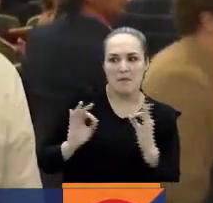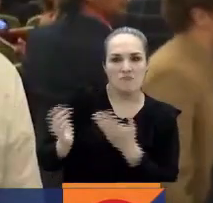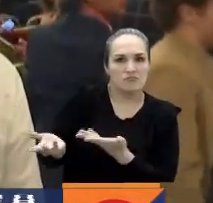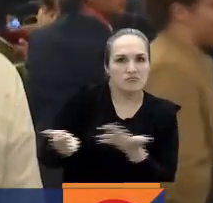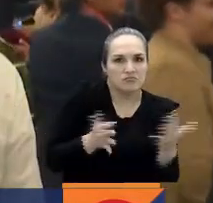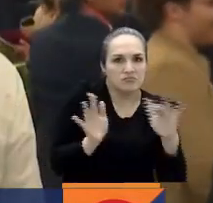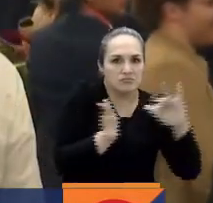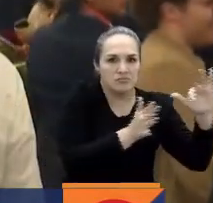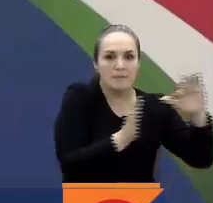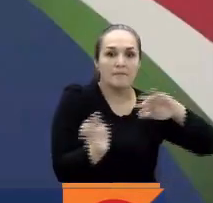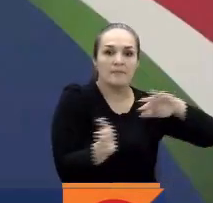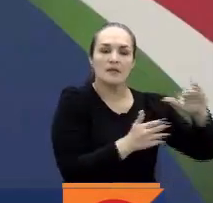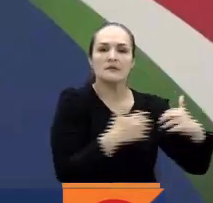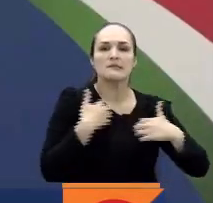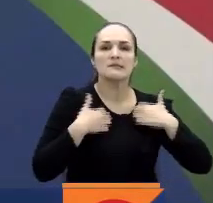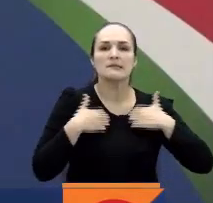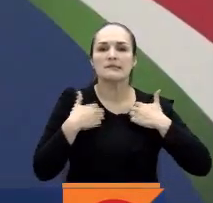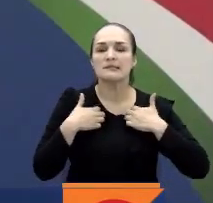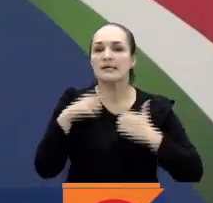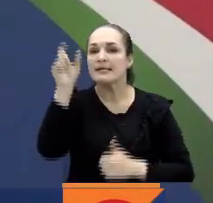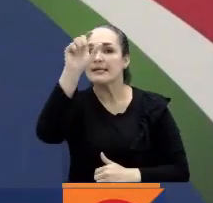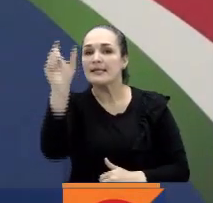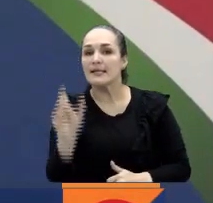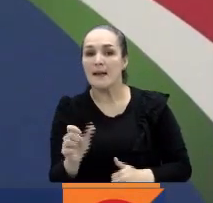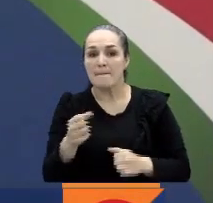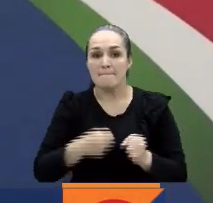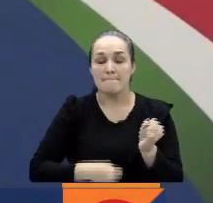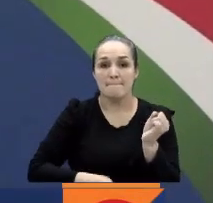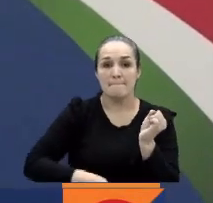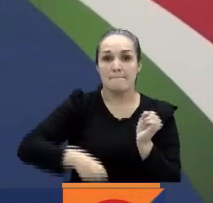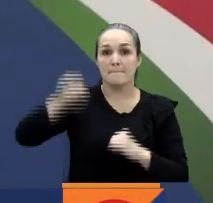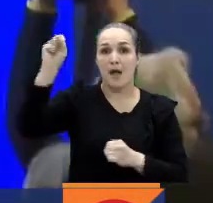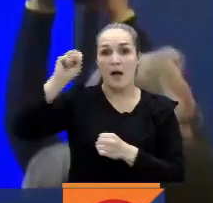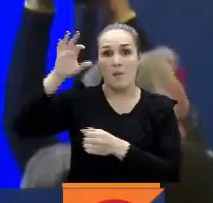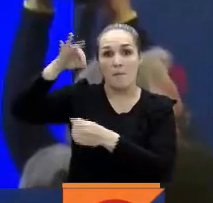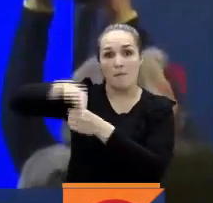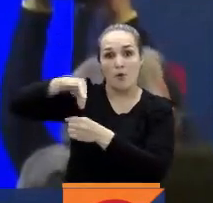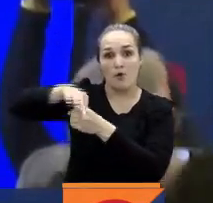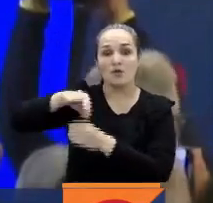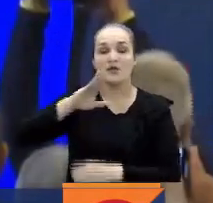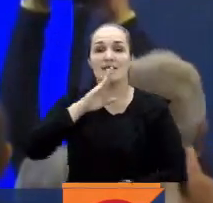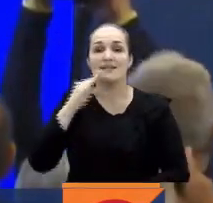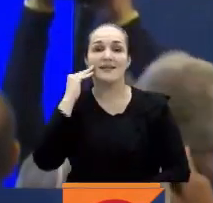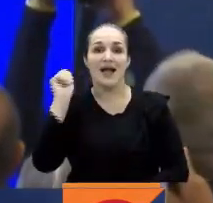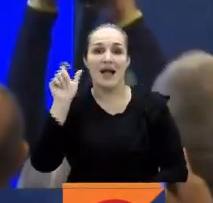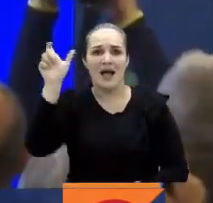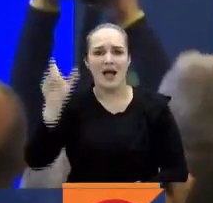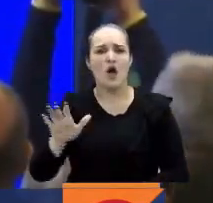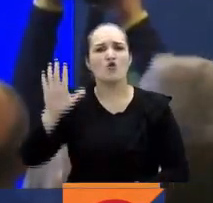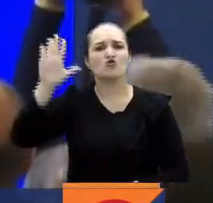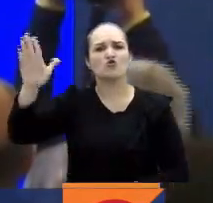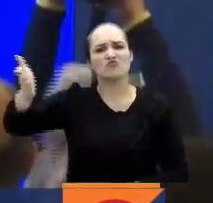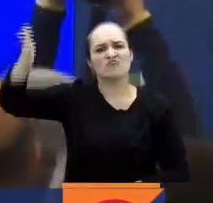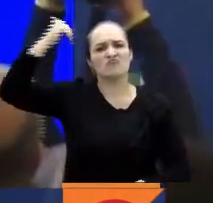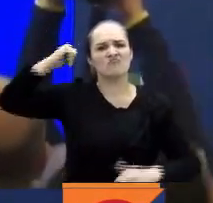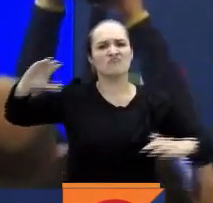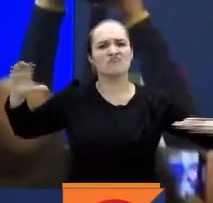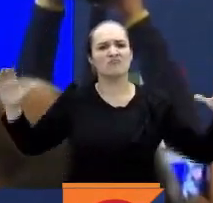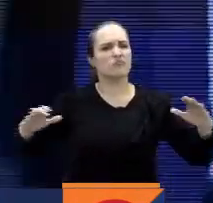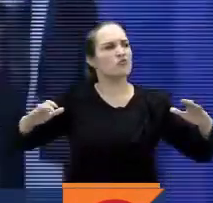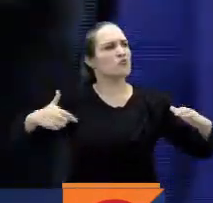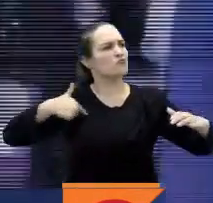Y hay incertidumbre en Italia luego de la victoria en las urnas de un partido con raíces neofascistas en las